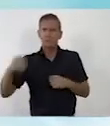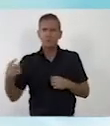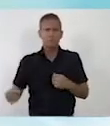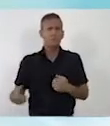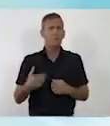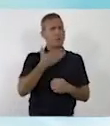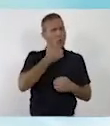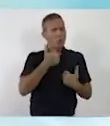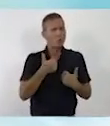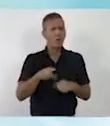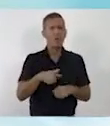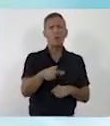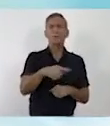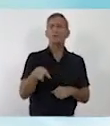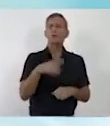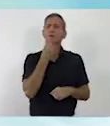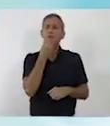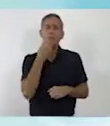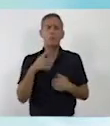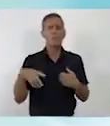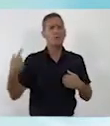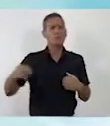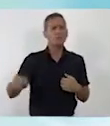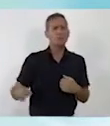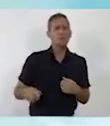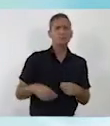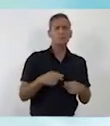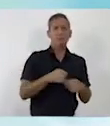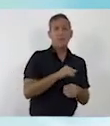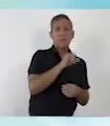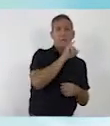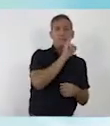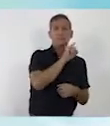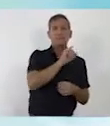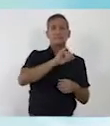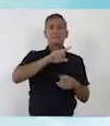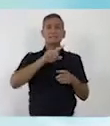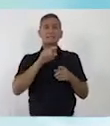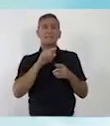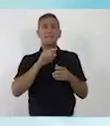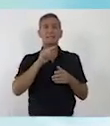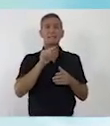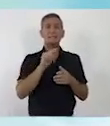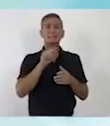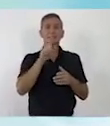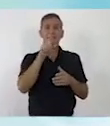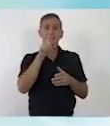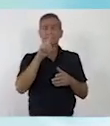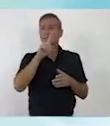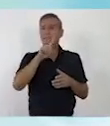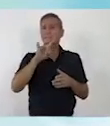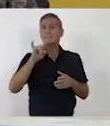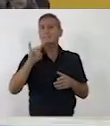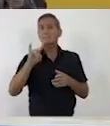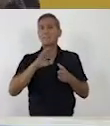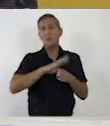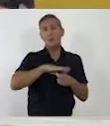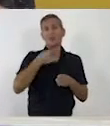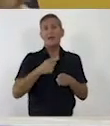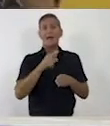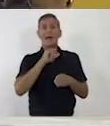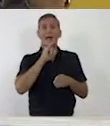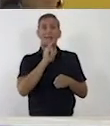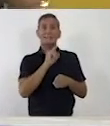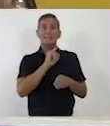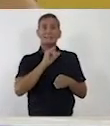es bueno, para que ustedes puedan ejercitar desde el 6.19 hasta el 6.24 en la página 103. Lo